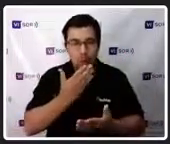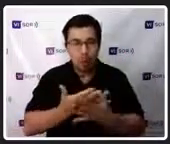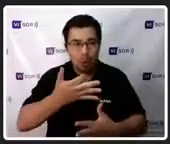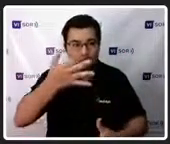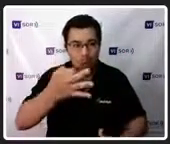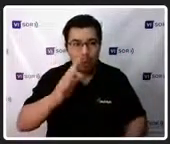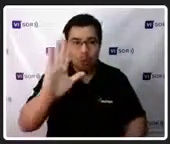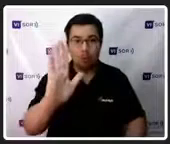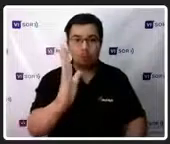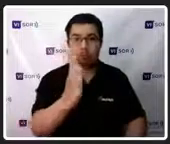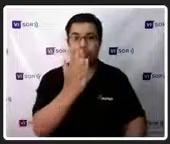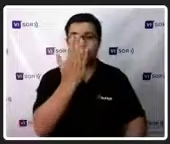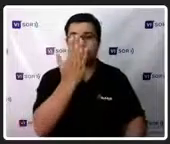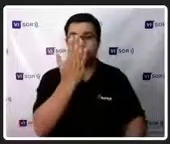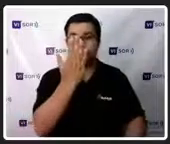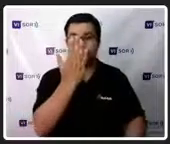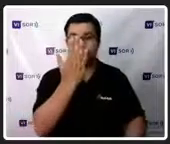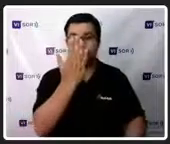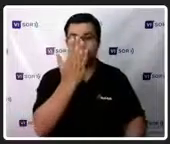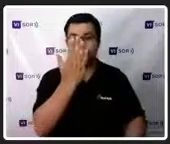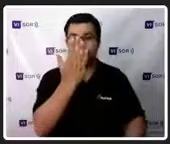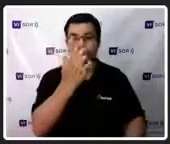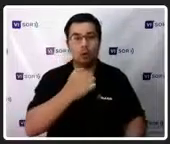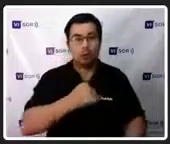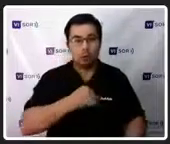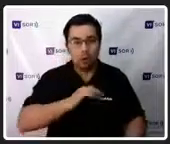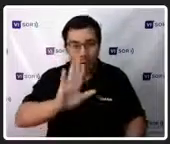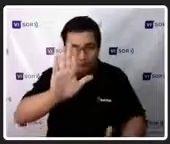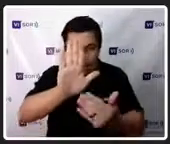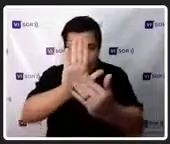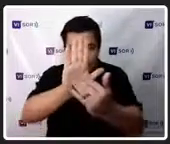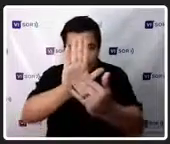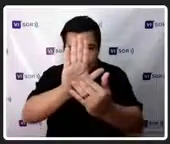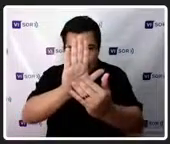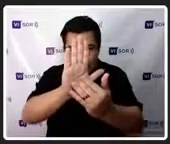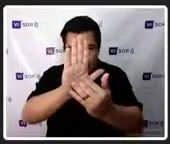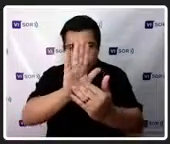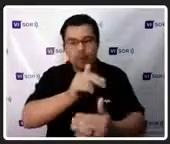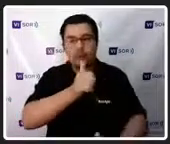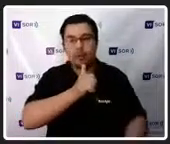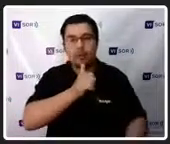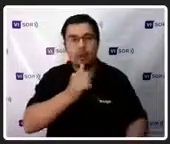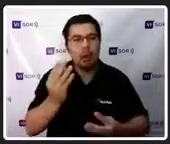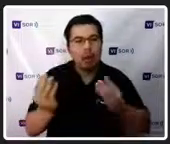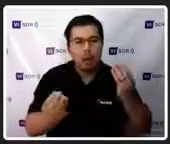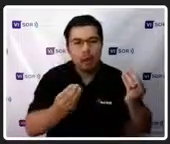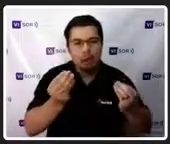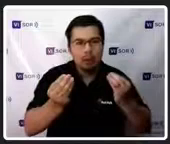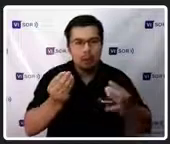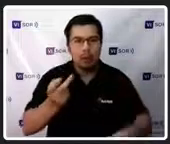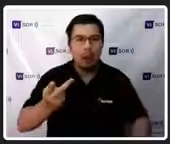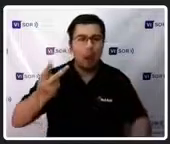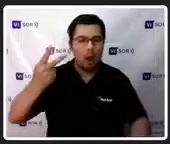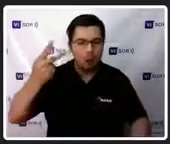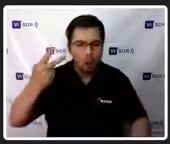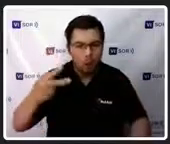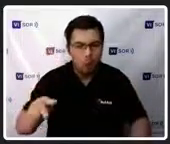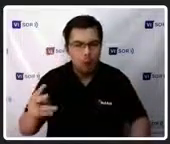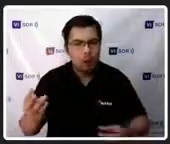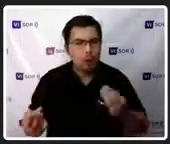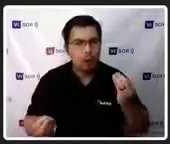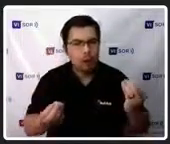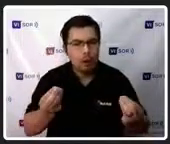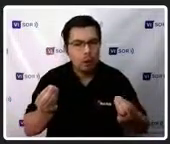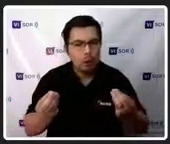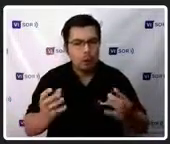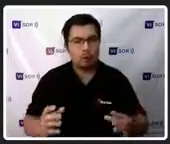espera un poquito, no me cierra la puerta todavía. ¿Qué le parece? Le dije yo a los dueños y todo. Yo sé que no tienen plata para pagarme, ni están contratando, ni me están buscando tampoco.